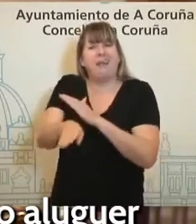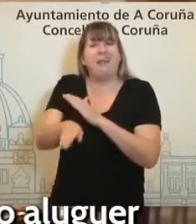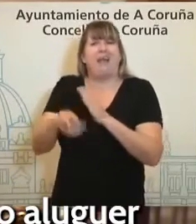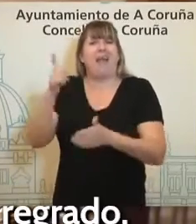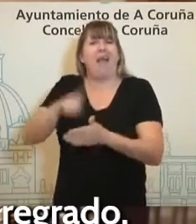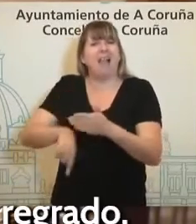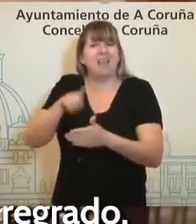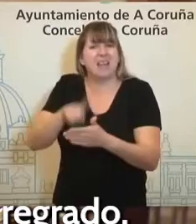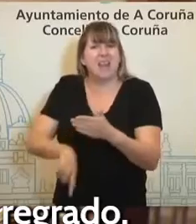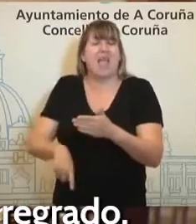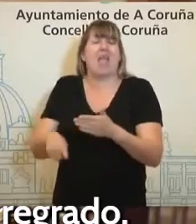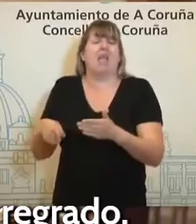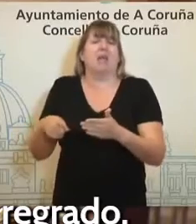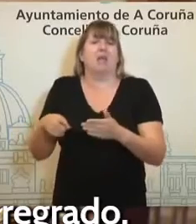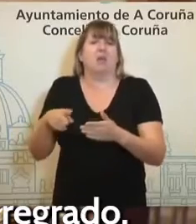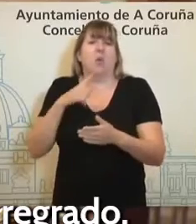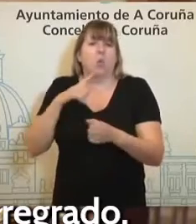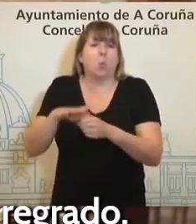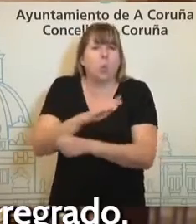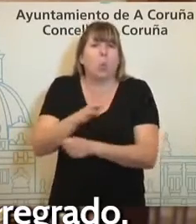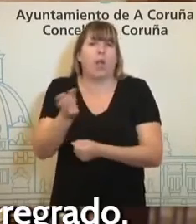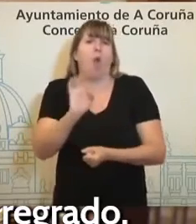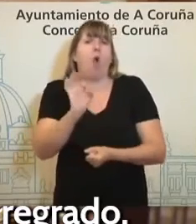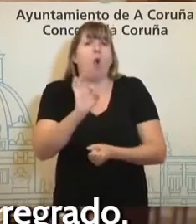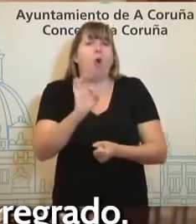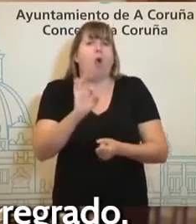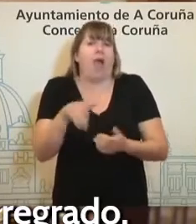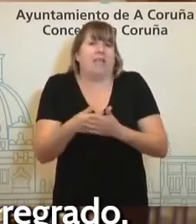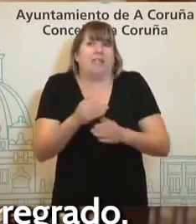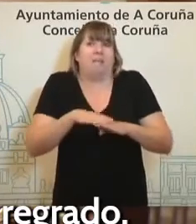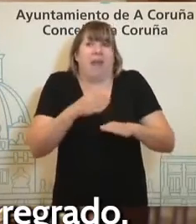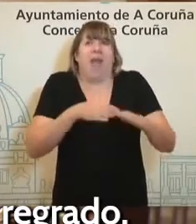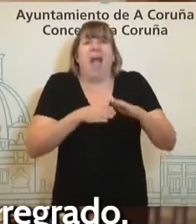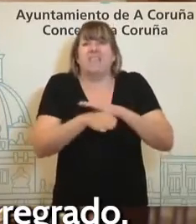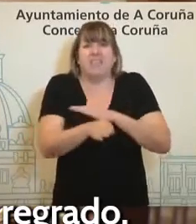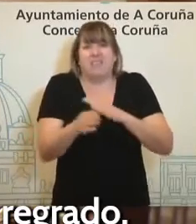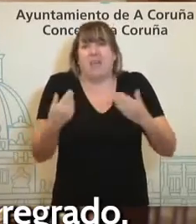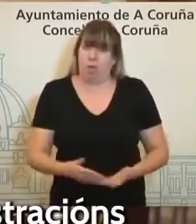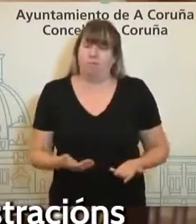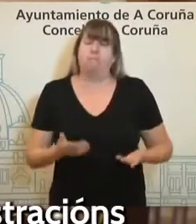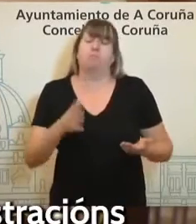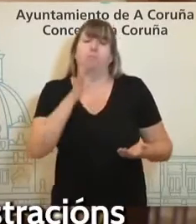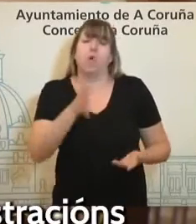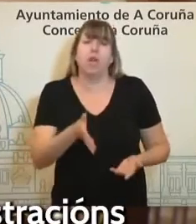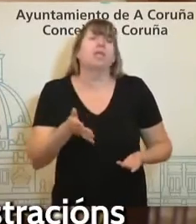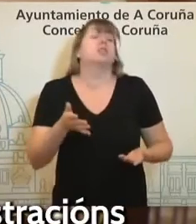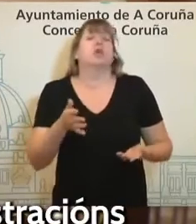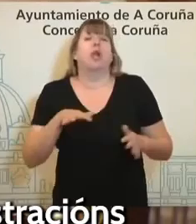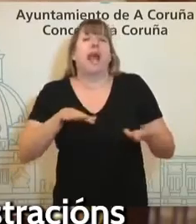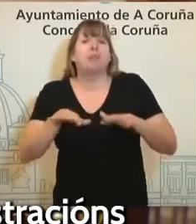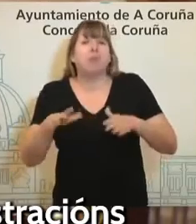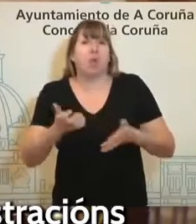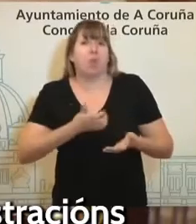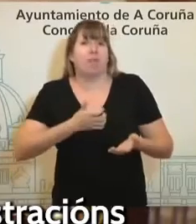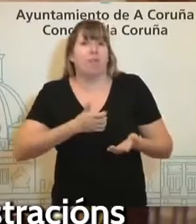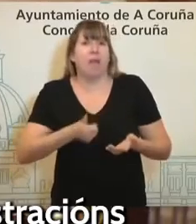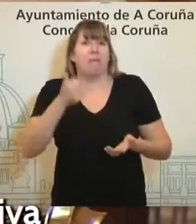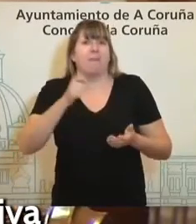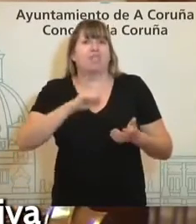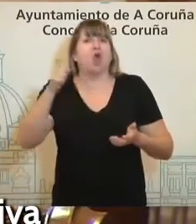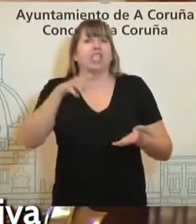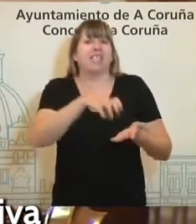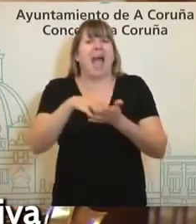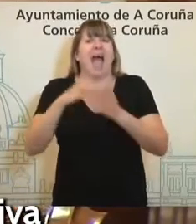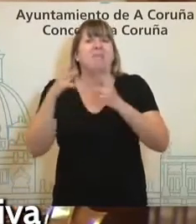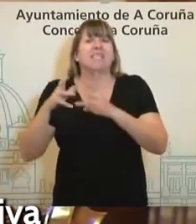seu aluguer ou incluso para acceder a unha vivenda de xeito regrado. A actuación municipal e de outras administracións ten que